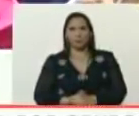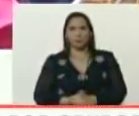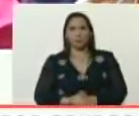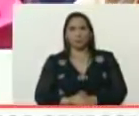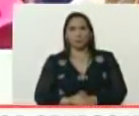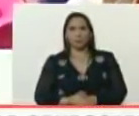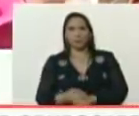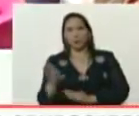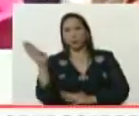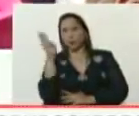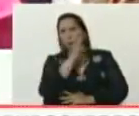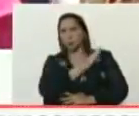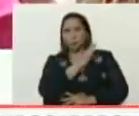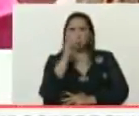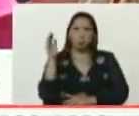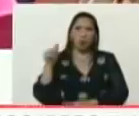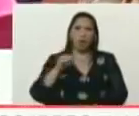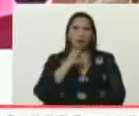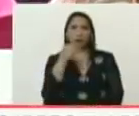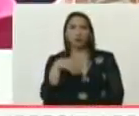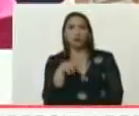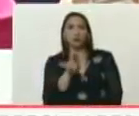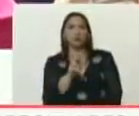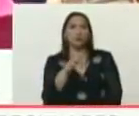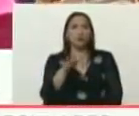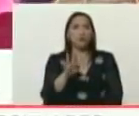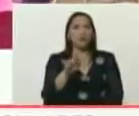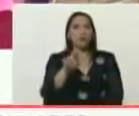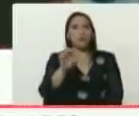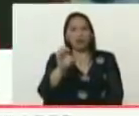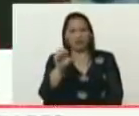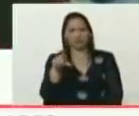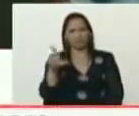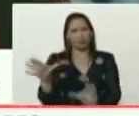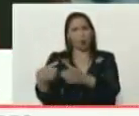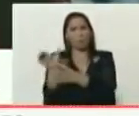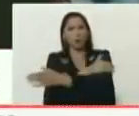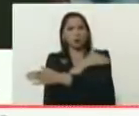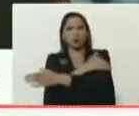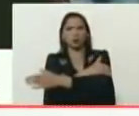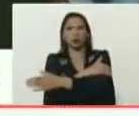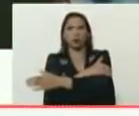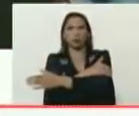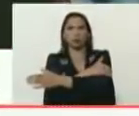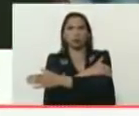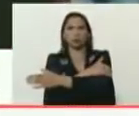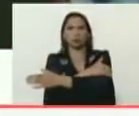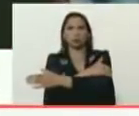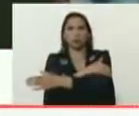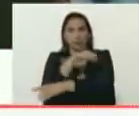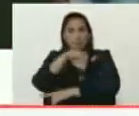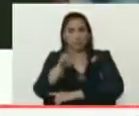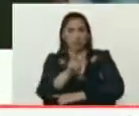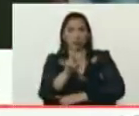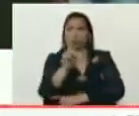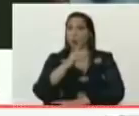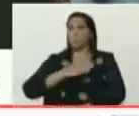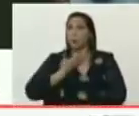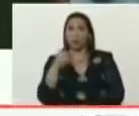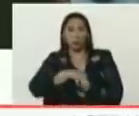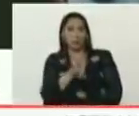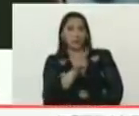Huele a azufre la dirigencia opositora en Venezuela. Y como no han podido con